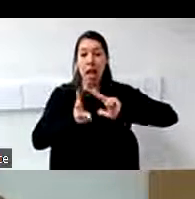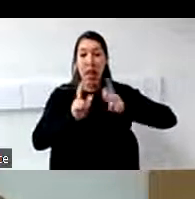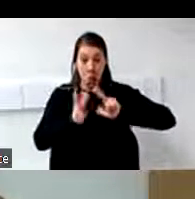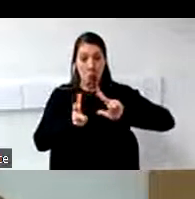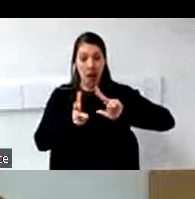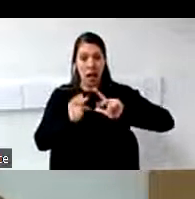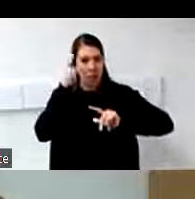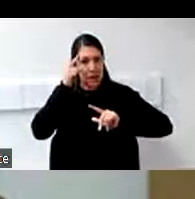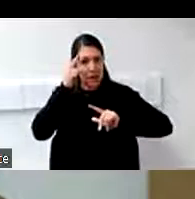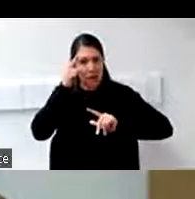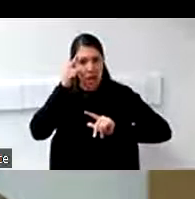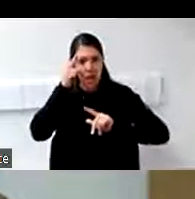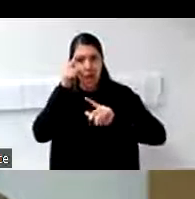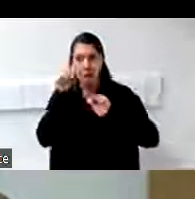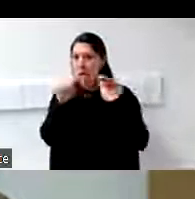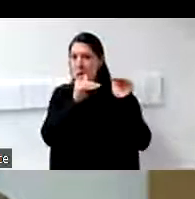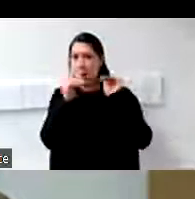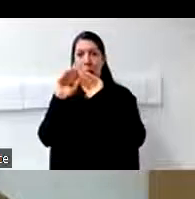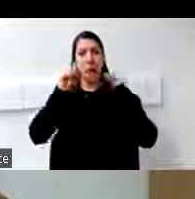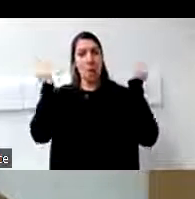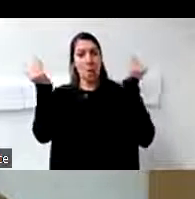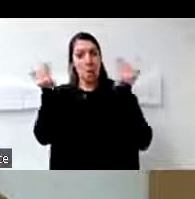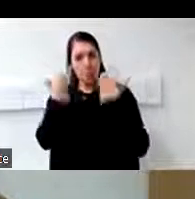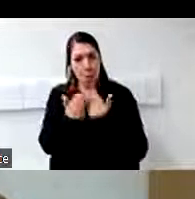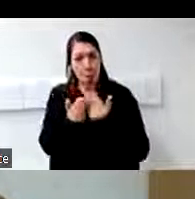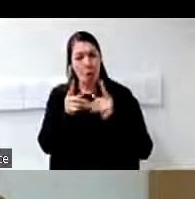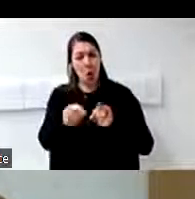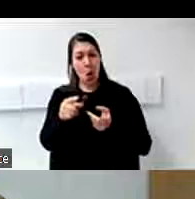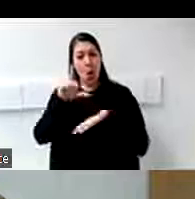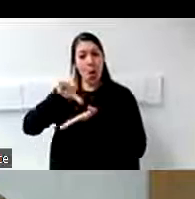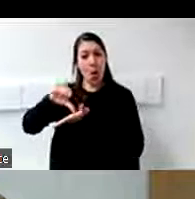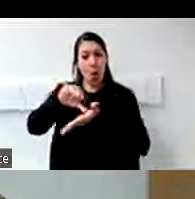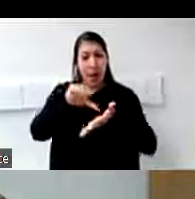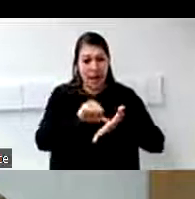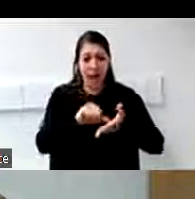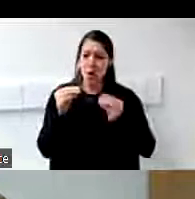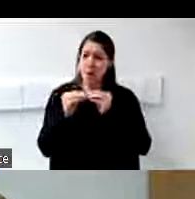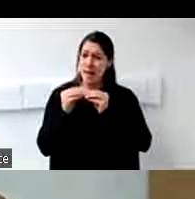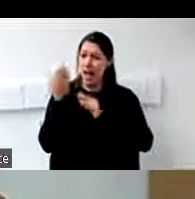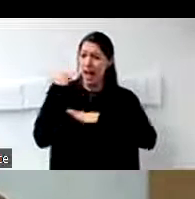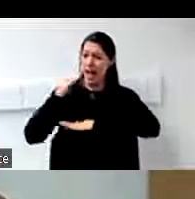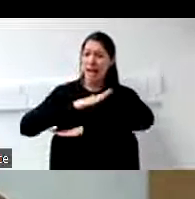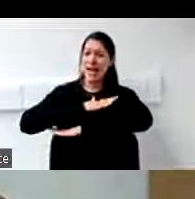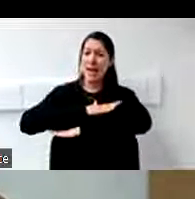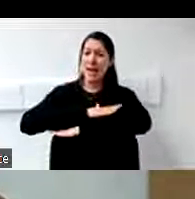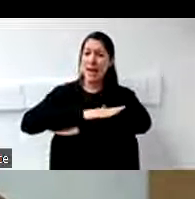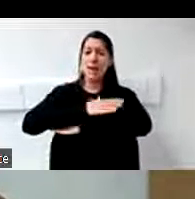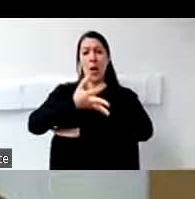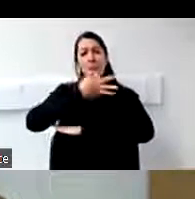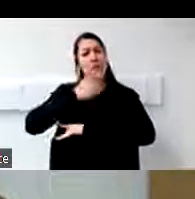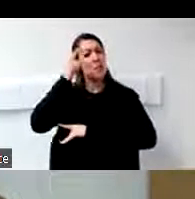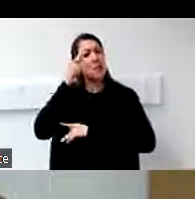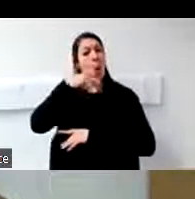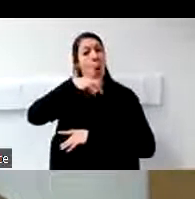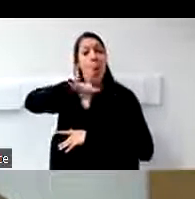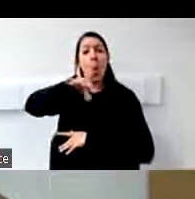universal, pero es por país. Ahí la compañera Carmelo me dice no. Yo pensé que era universal, como